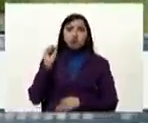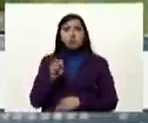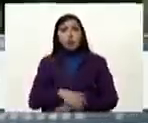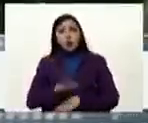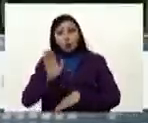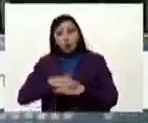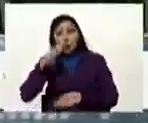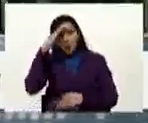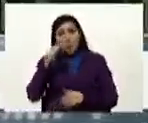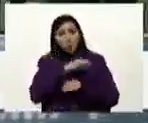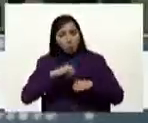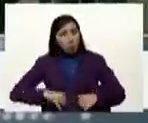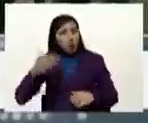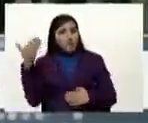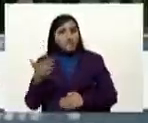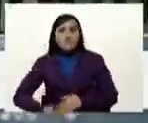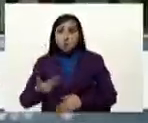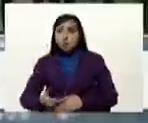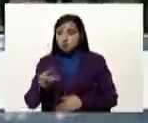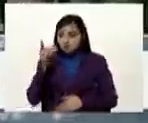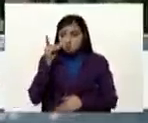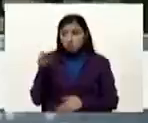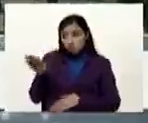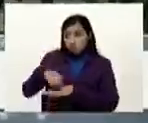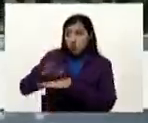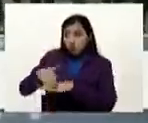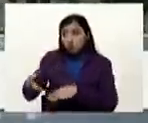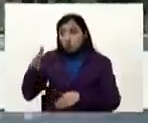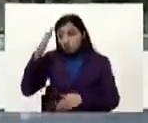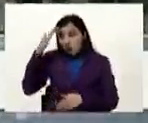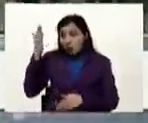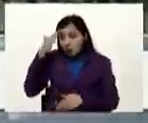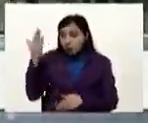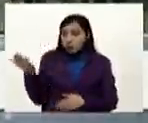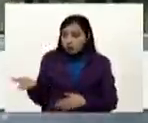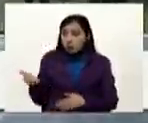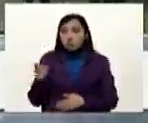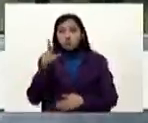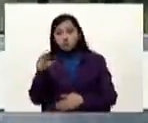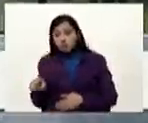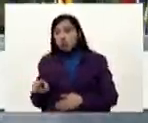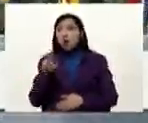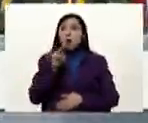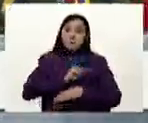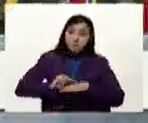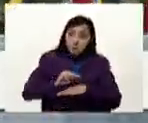Fuerza Armada ha sido fundamental, señora vicepresidenta, como usted bien sabe, señor ministro